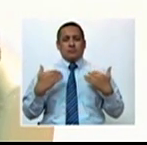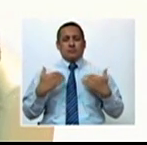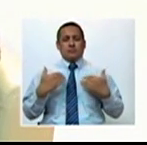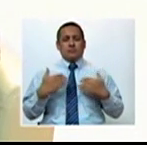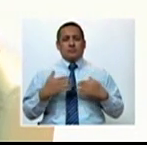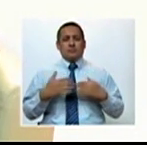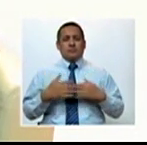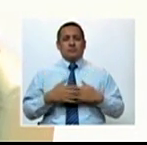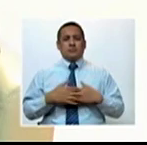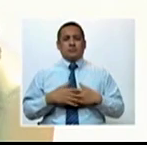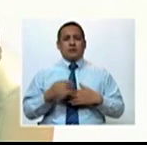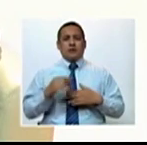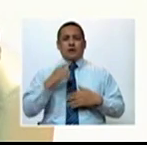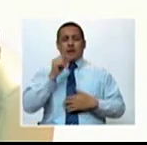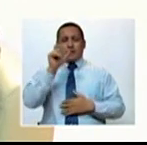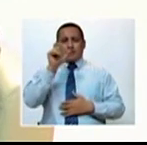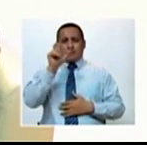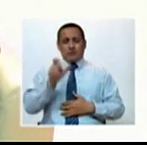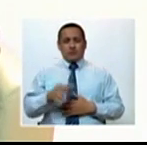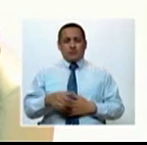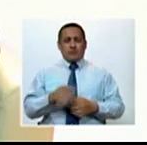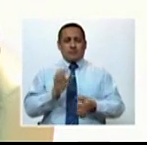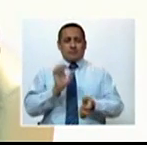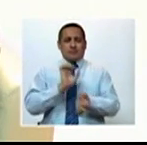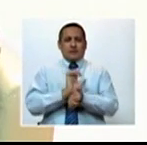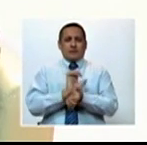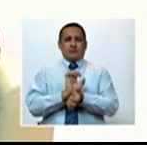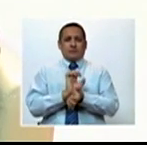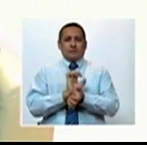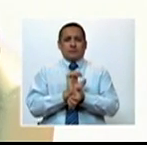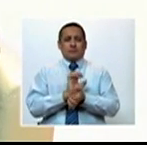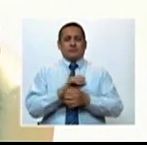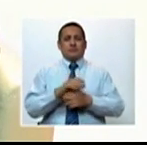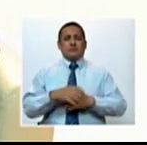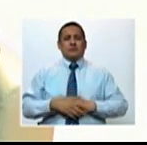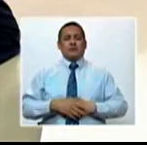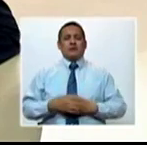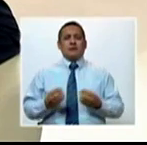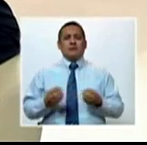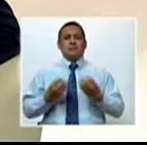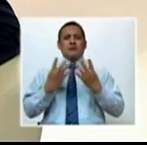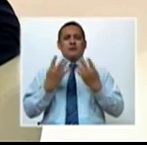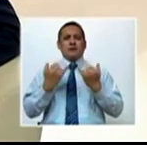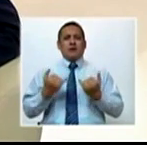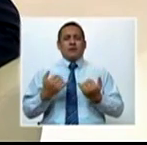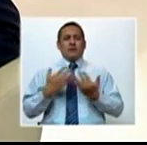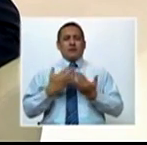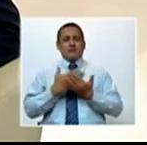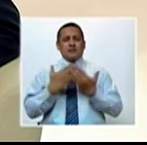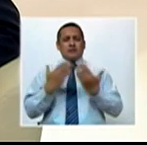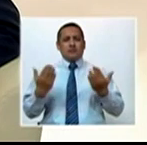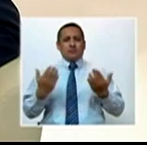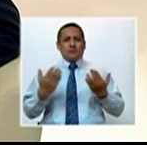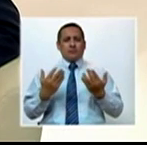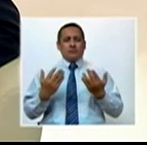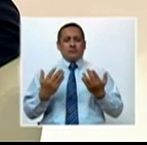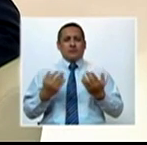condenado, por decirlo. Claro, y en este caso la